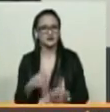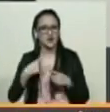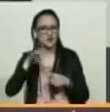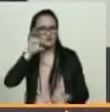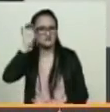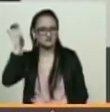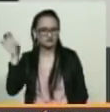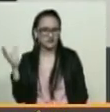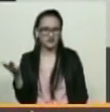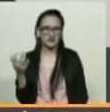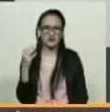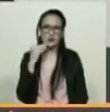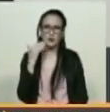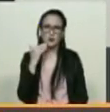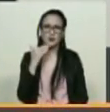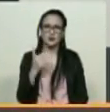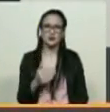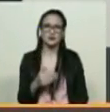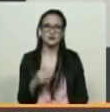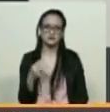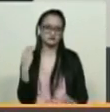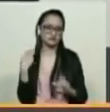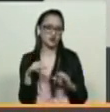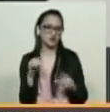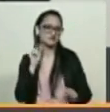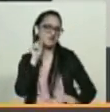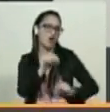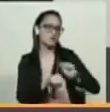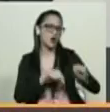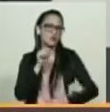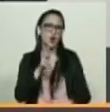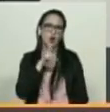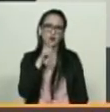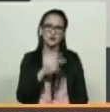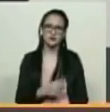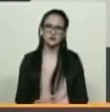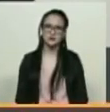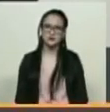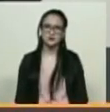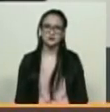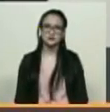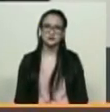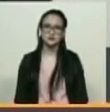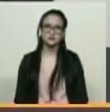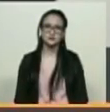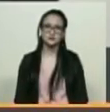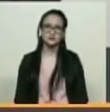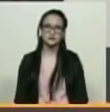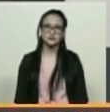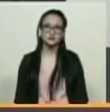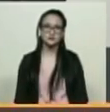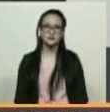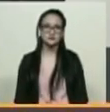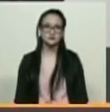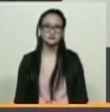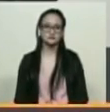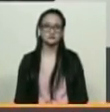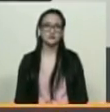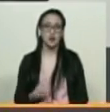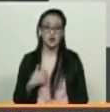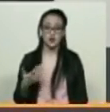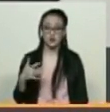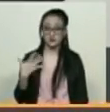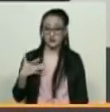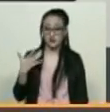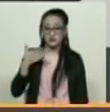el Doral. Y desde allá escriben insultándote. Más bien es elogioso que te insulten, Enrique. ¿Qué